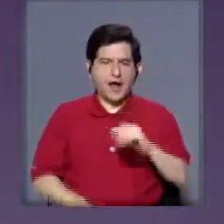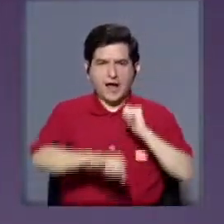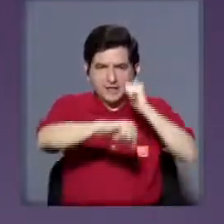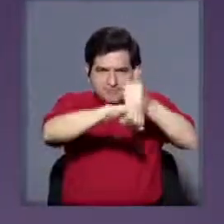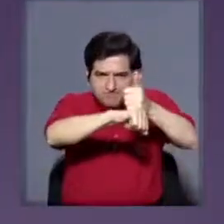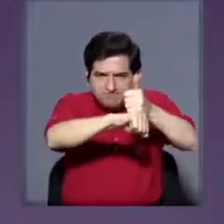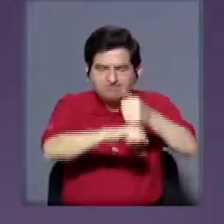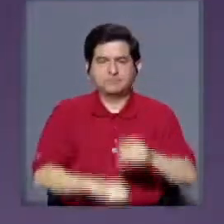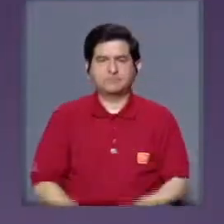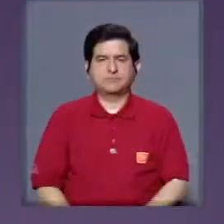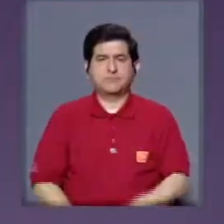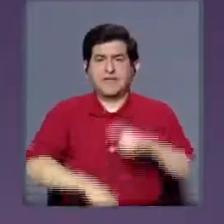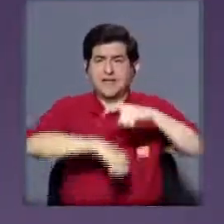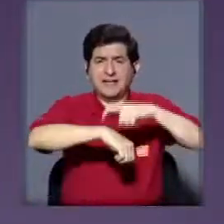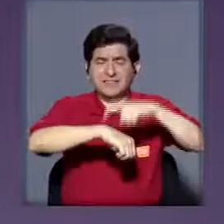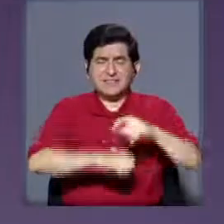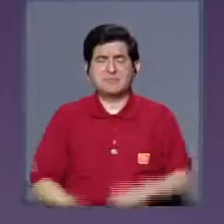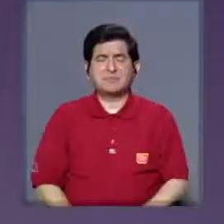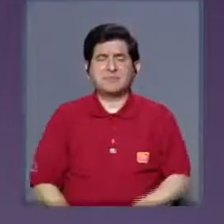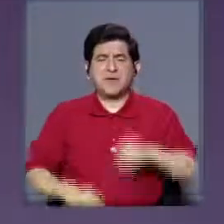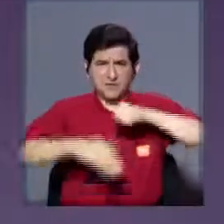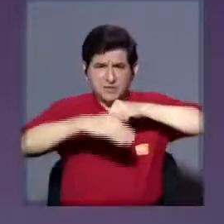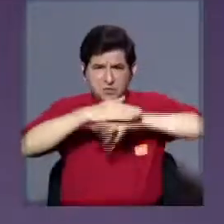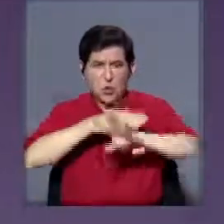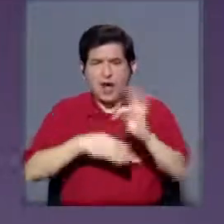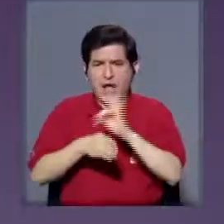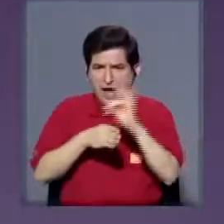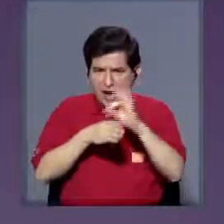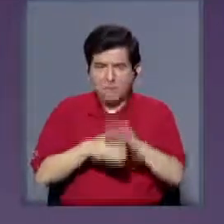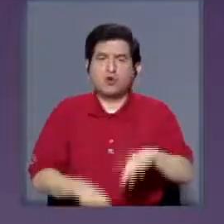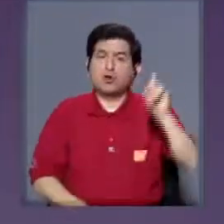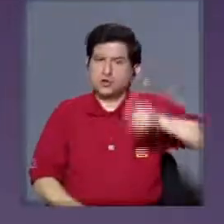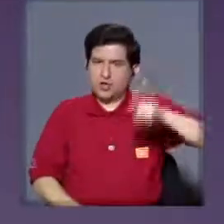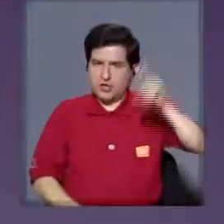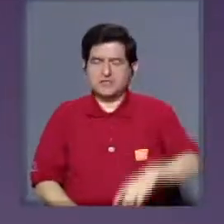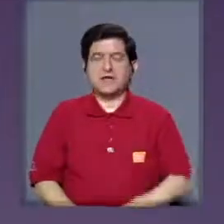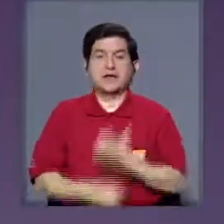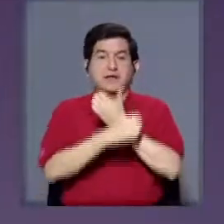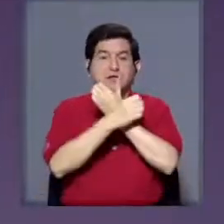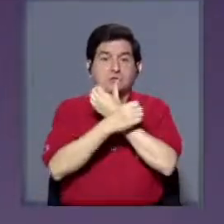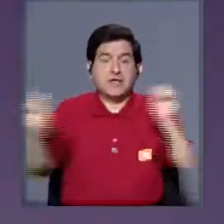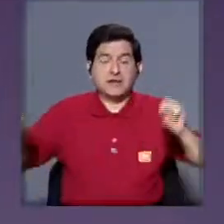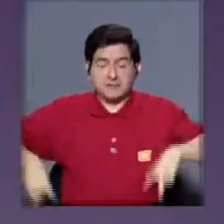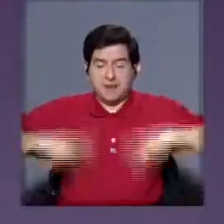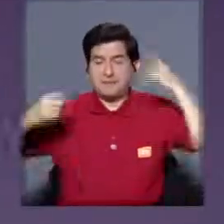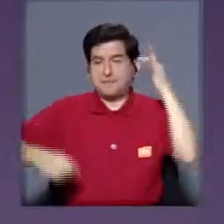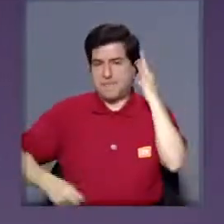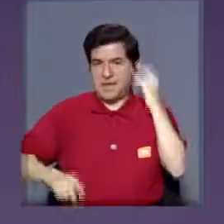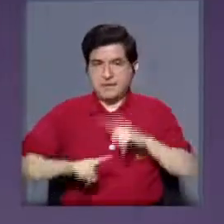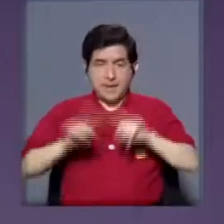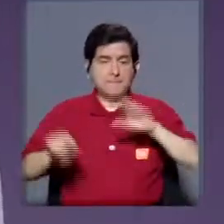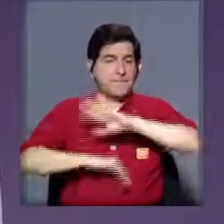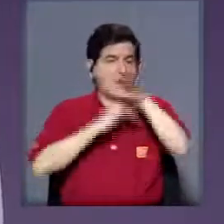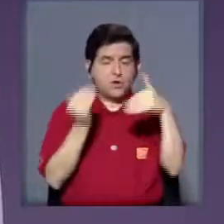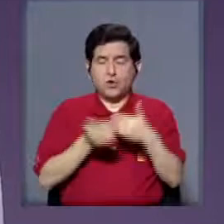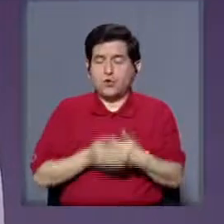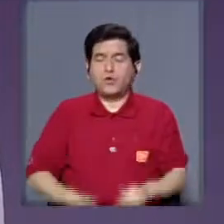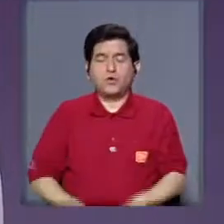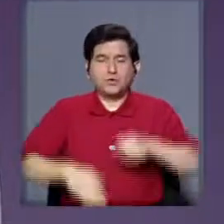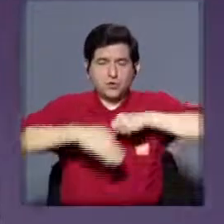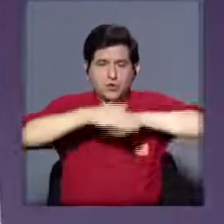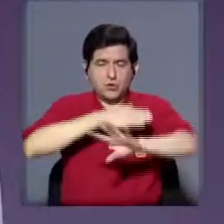entonces en el aborto impune o el aborto terapéutico se tiene que hacer para salvar la vida de la mujer pero no todos los abortos